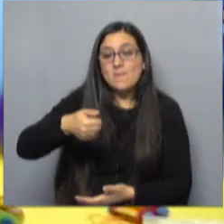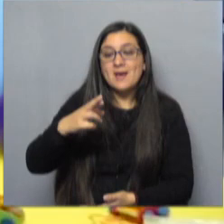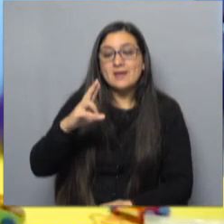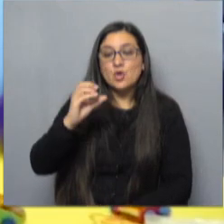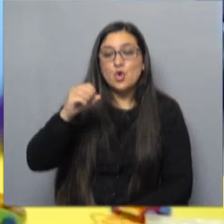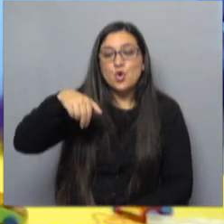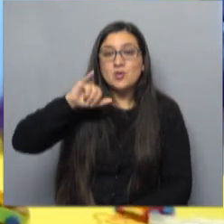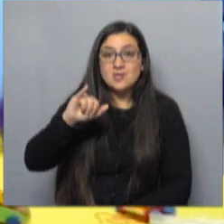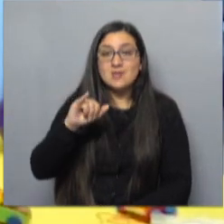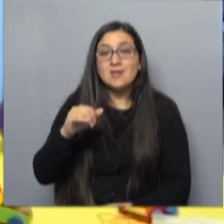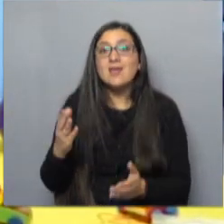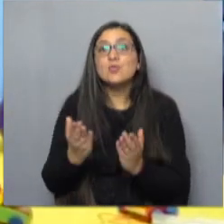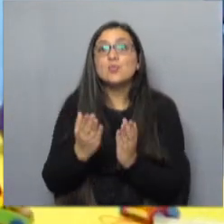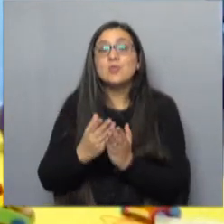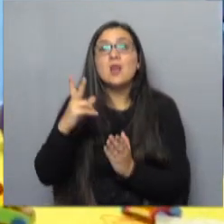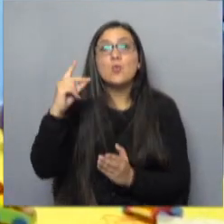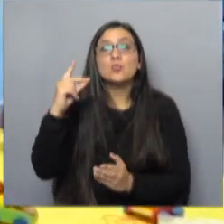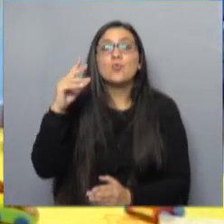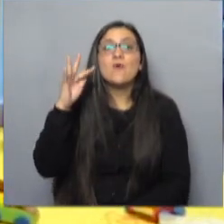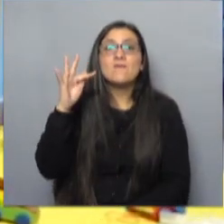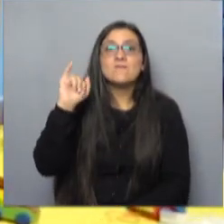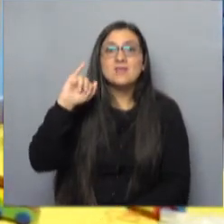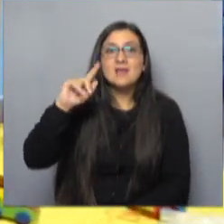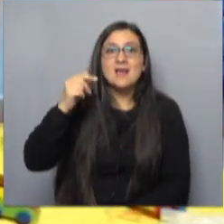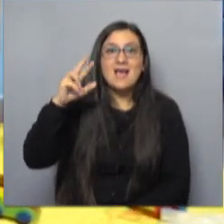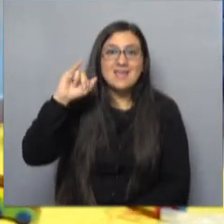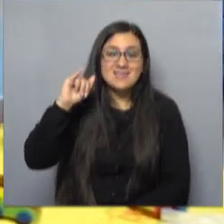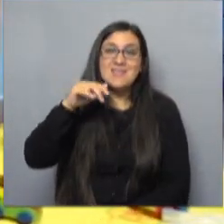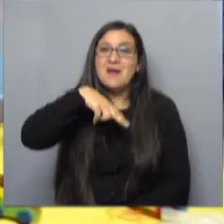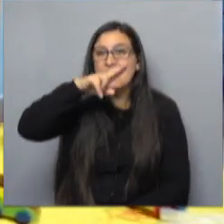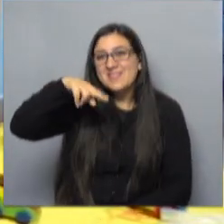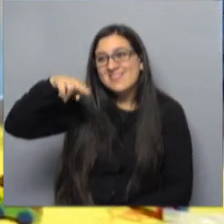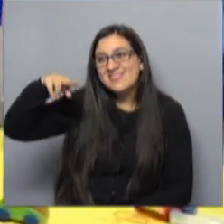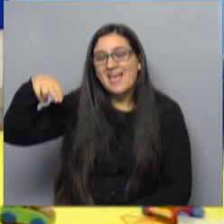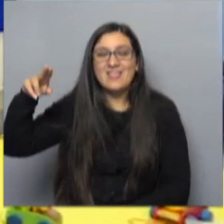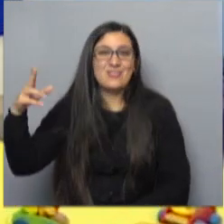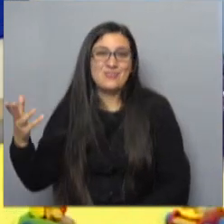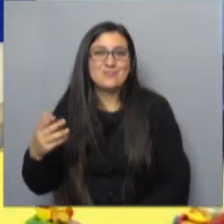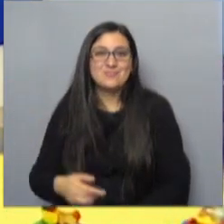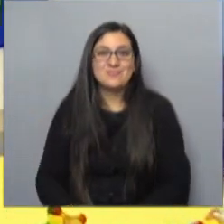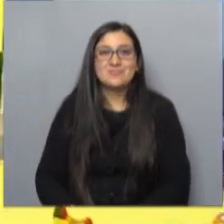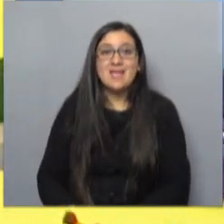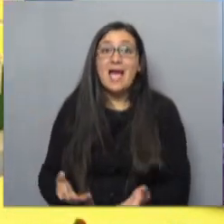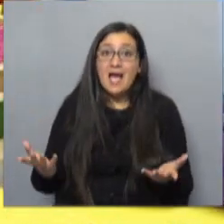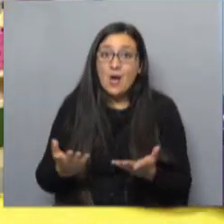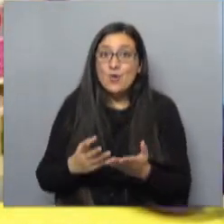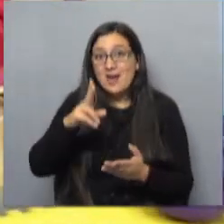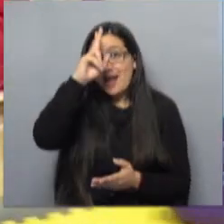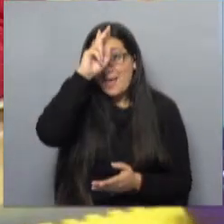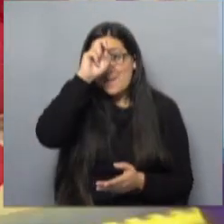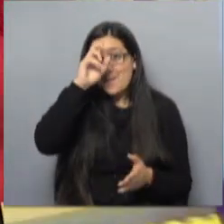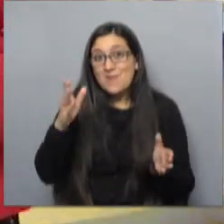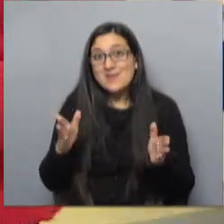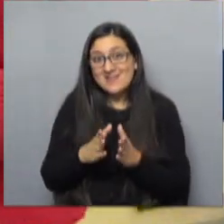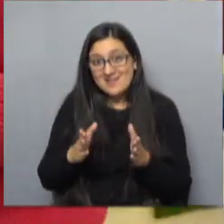Figari y le va dando color al barrio. Del Marconi a la Figari, acá a la policlínica. Y bueno,